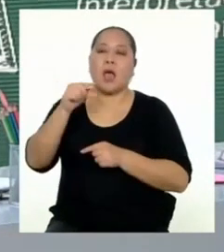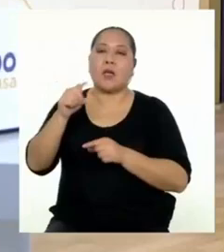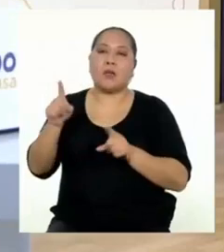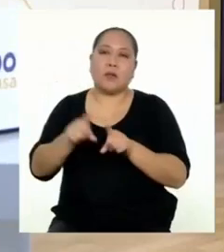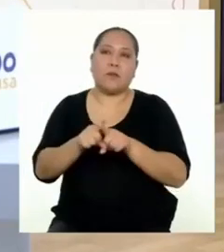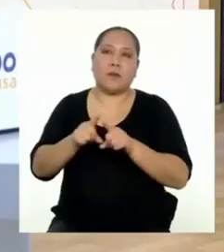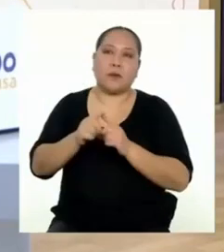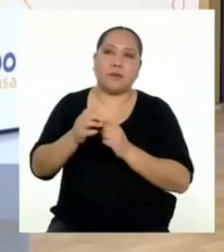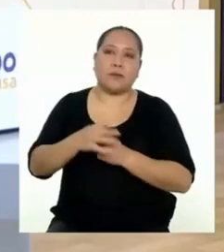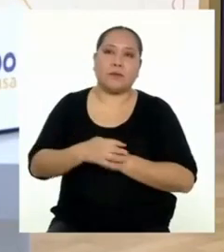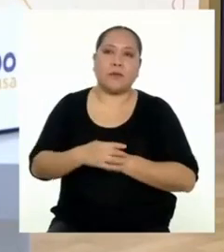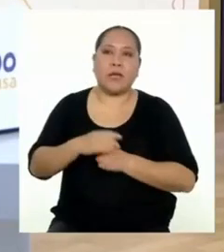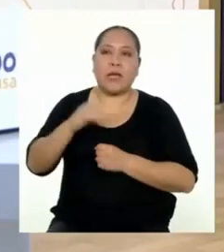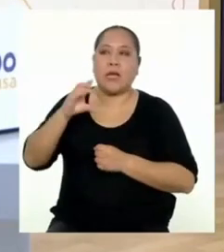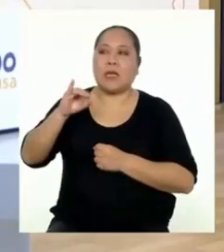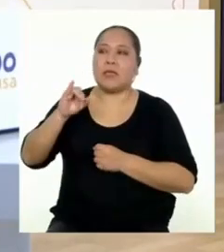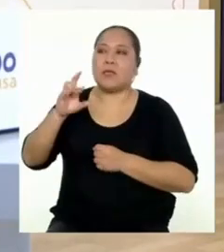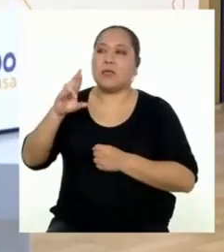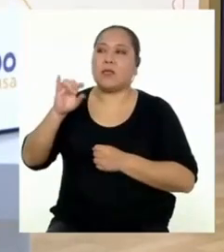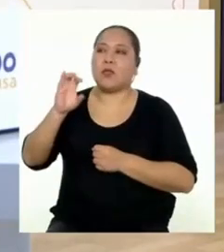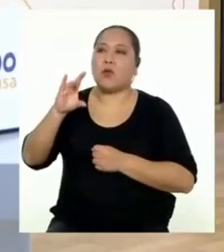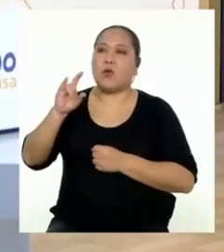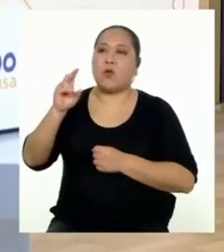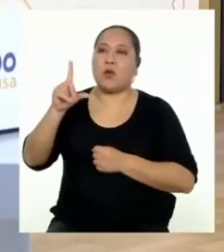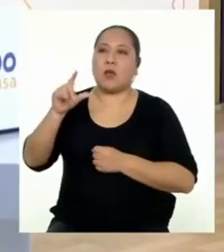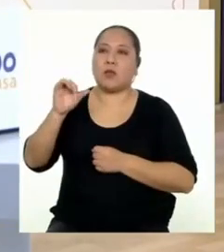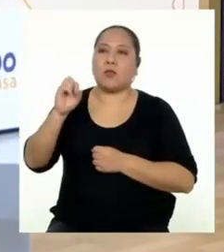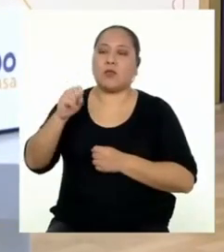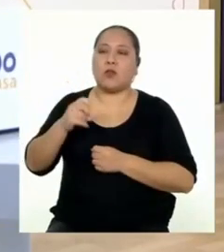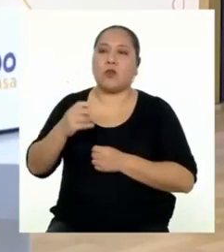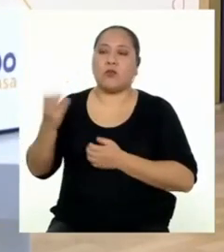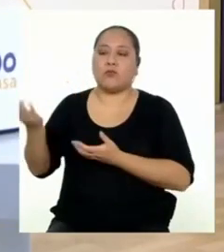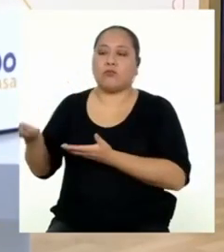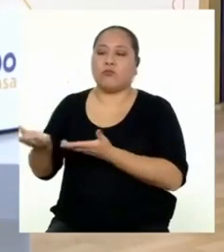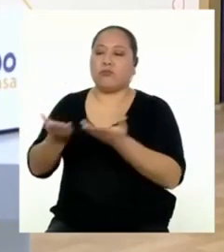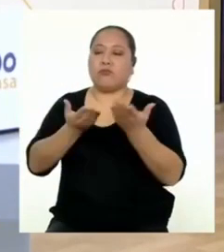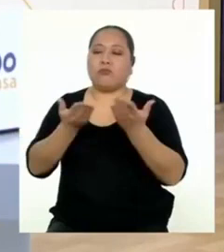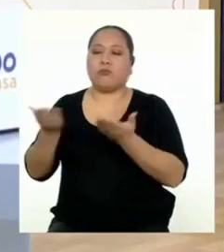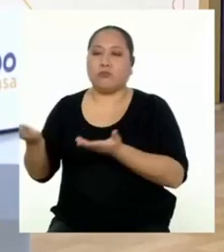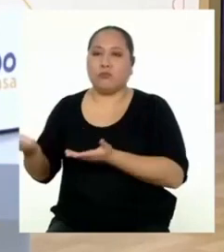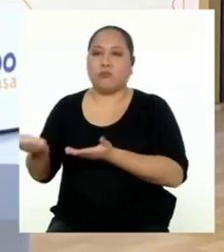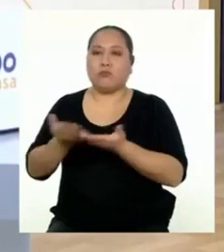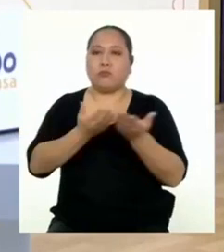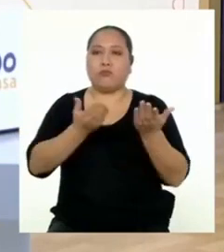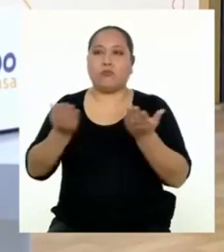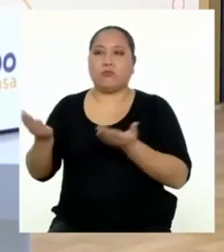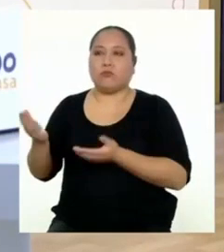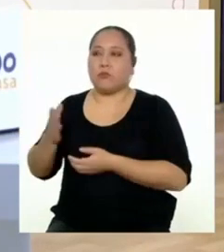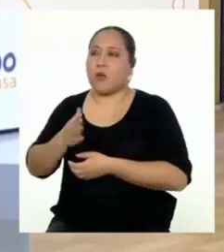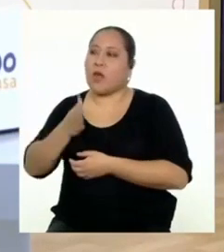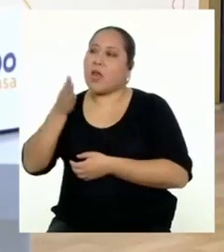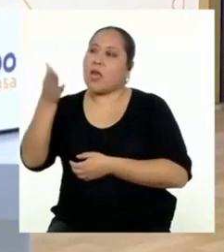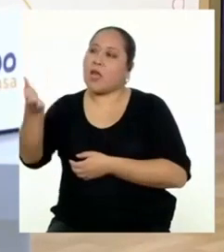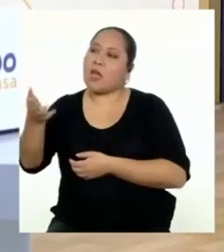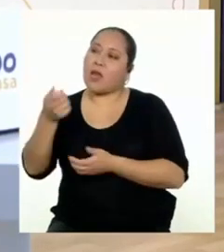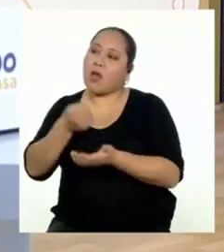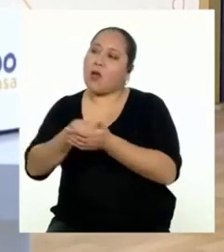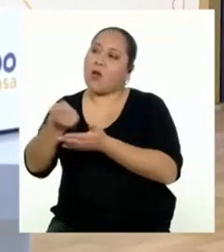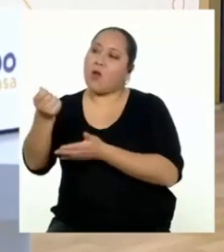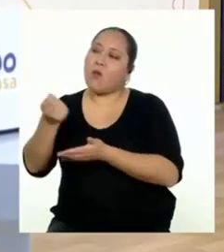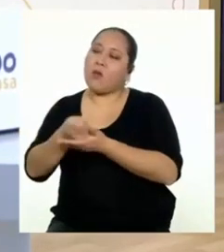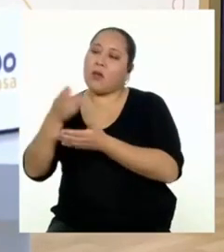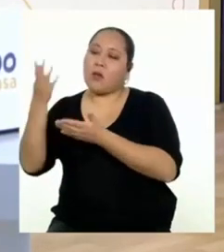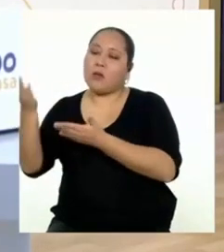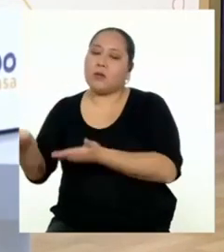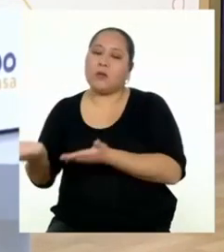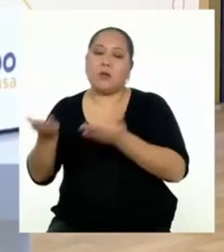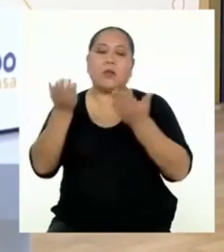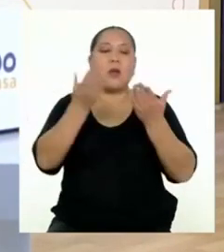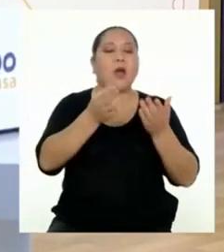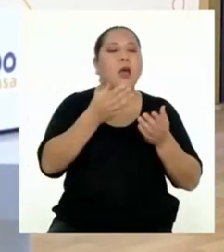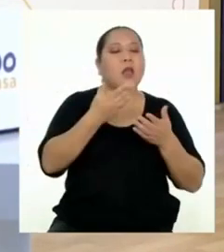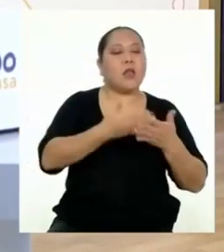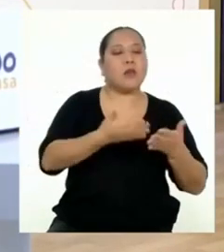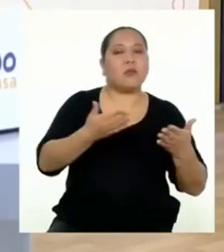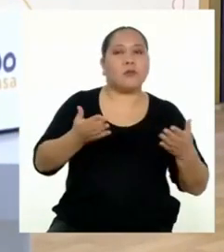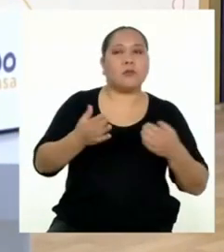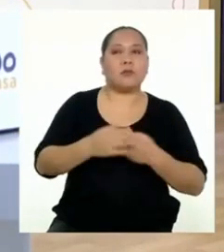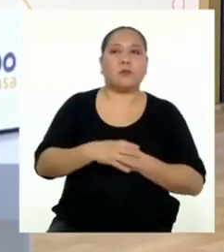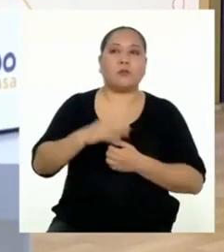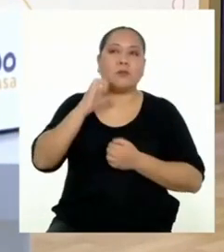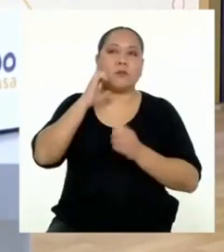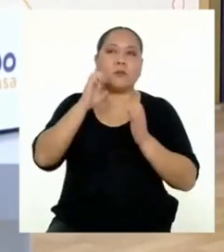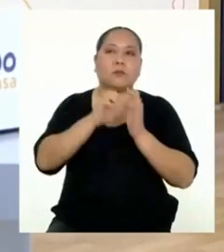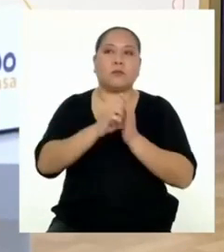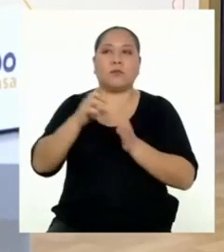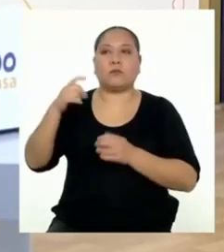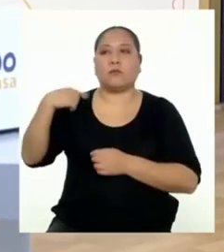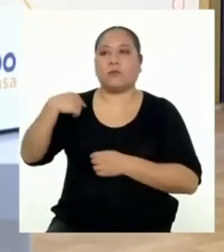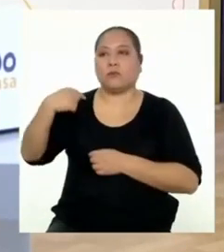también. La circulación, los medios de transporte que utilizaron para ir a comprar y dejar sus productos. En este